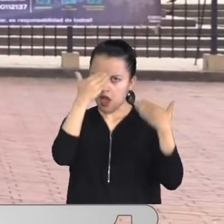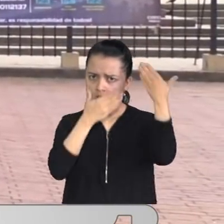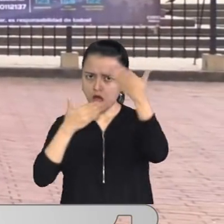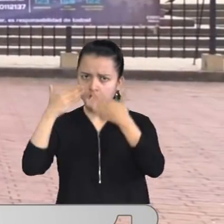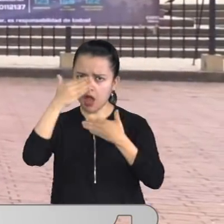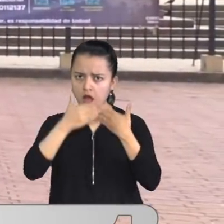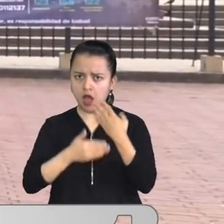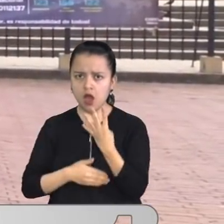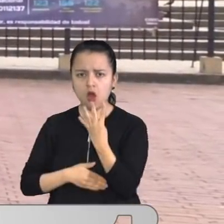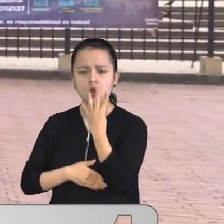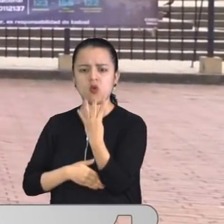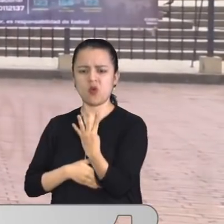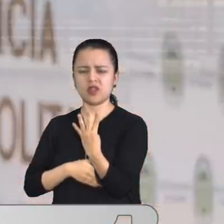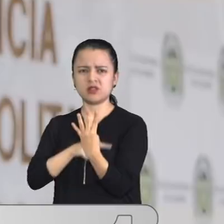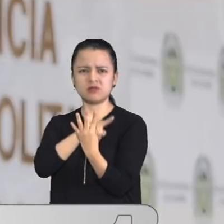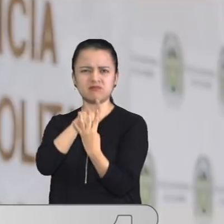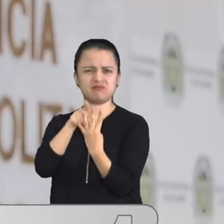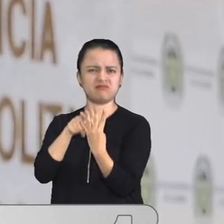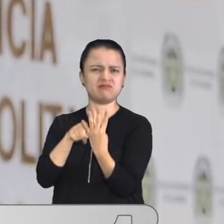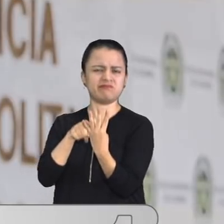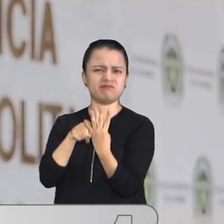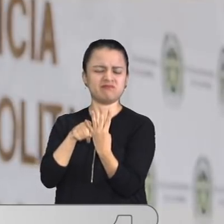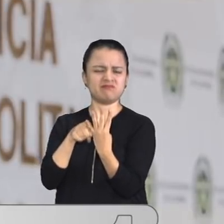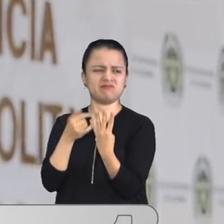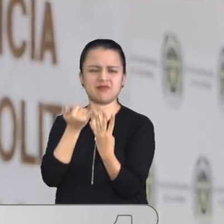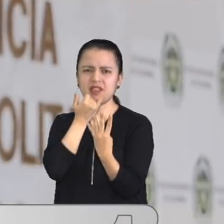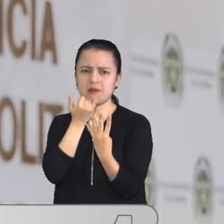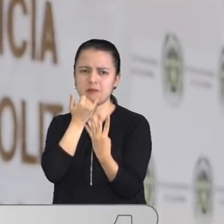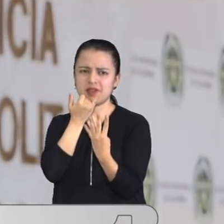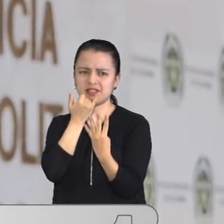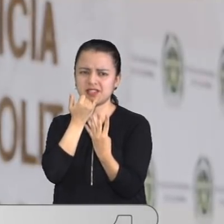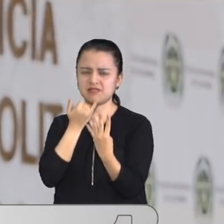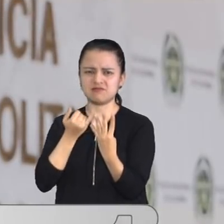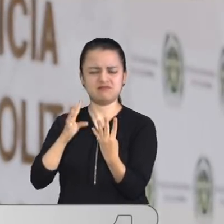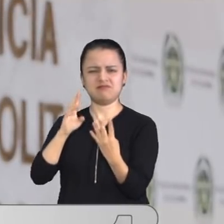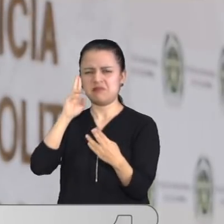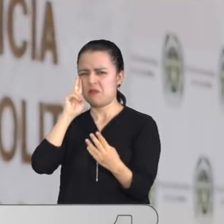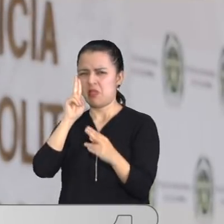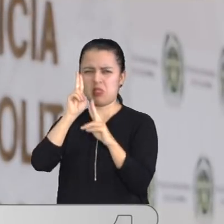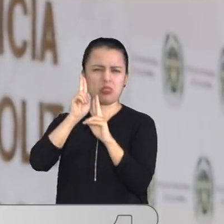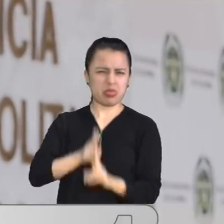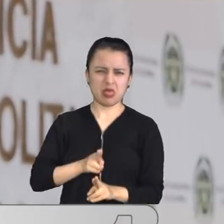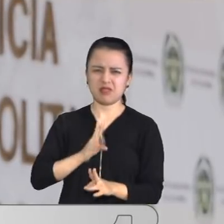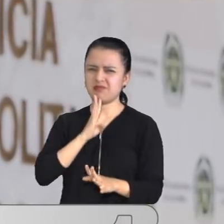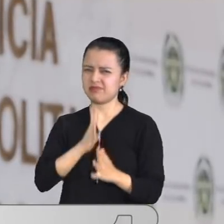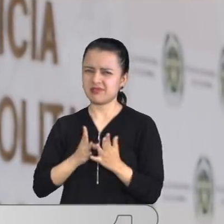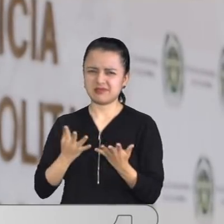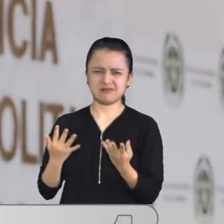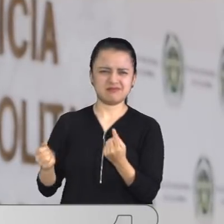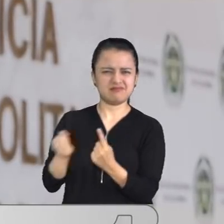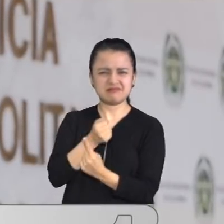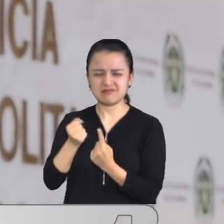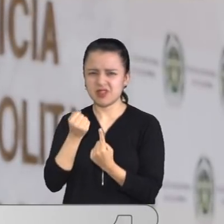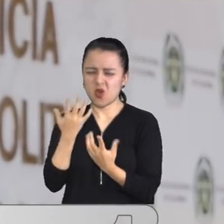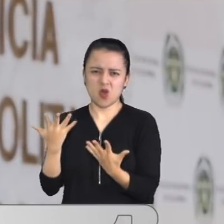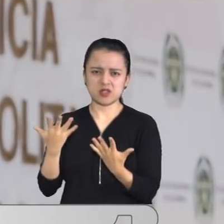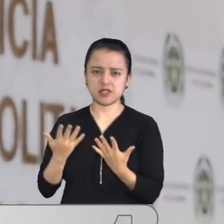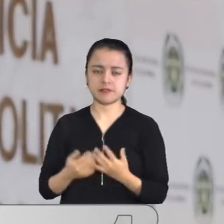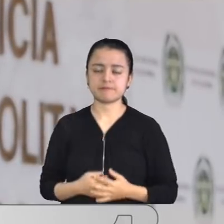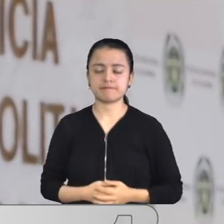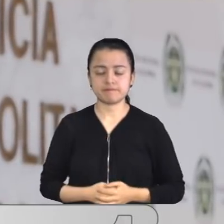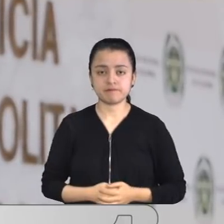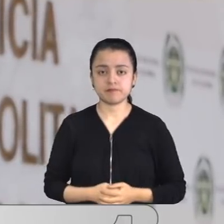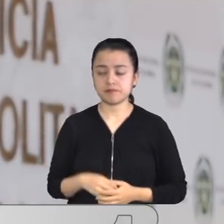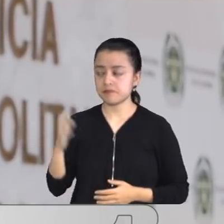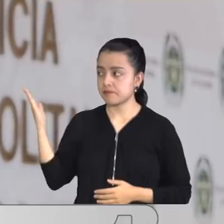que se presenta en las calles. En el mes de septiembre casi igualamos los homicidios por arma de fuego a los homicidios